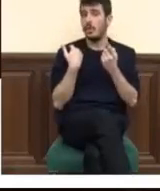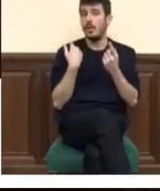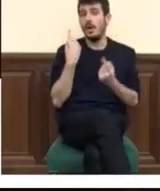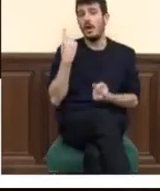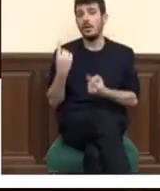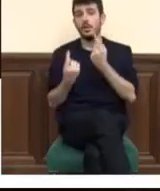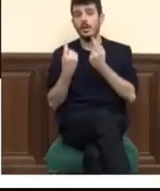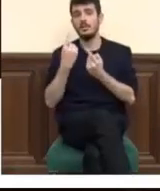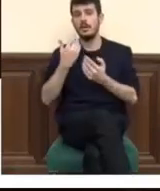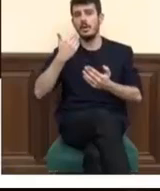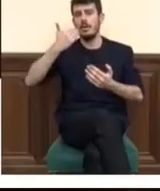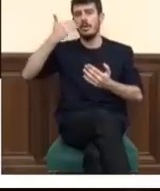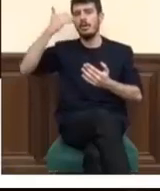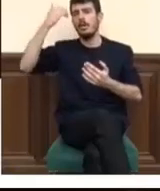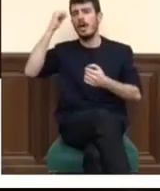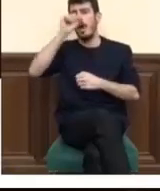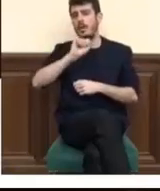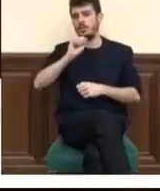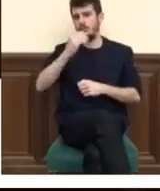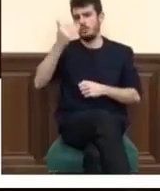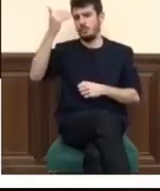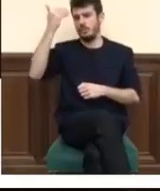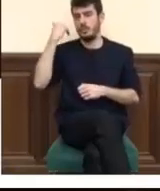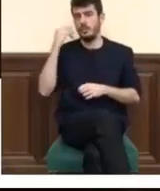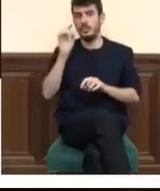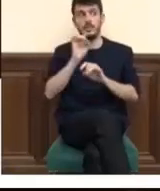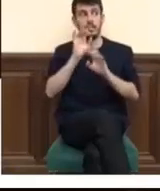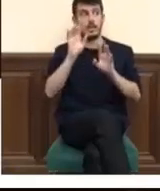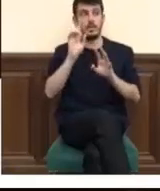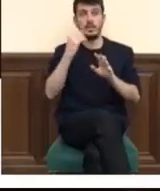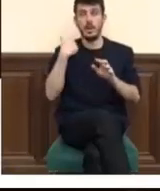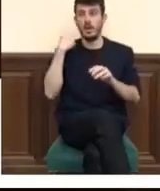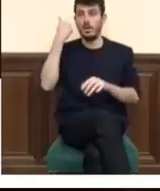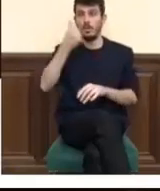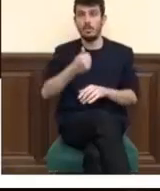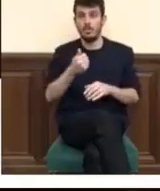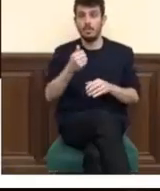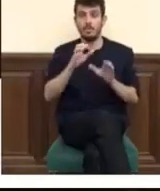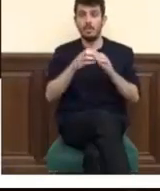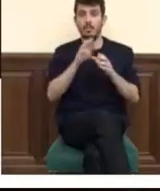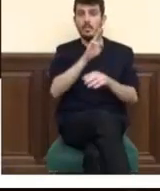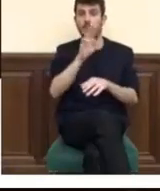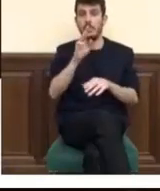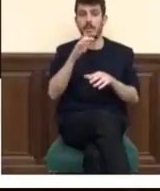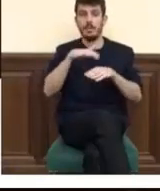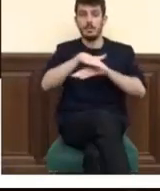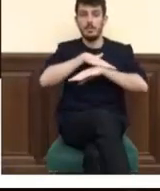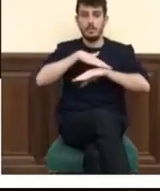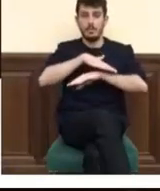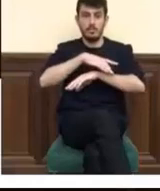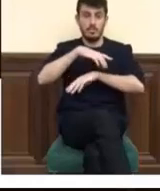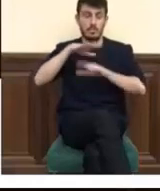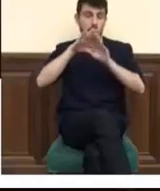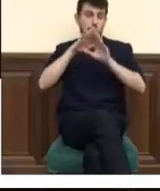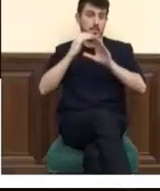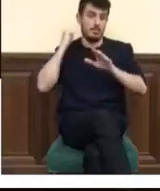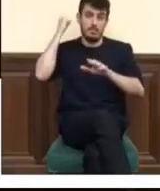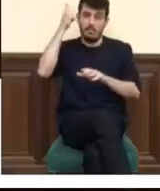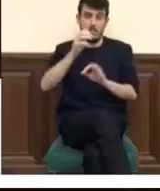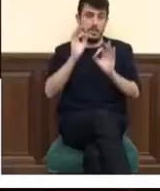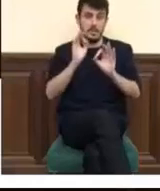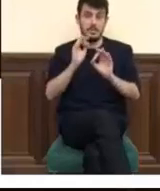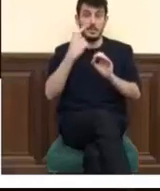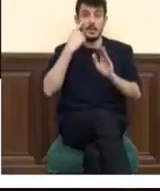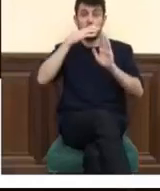otras son de hace muchísimos años. Efectivamente, todos los años que lleva gobernando el Partido Popular en la Comunidad de Madrid. Miren, la lista de